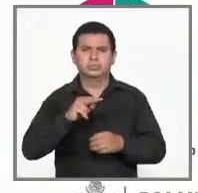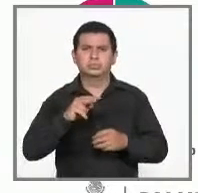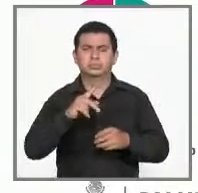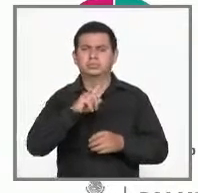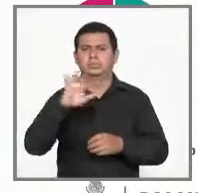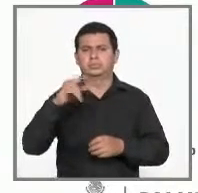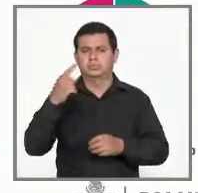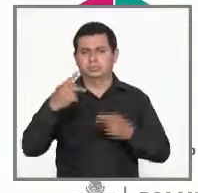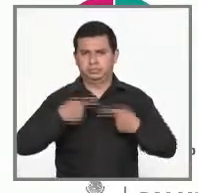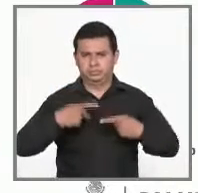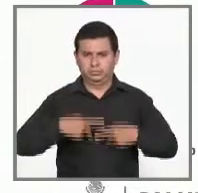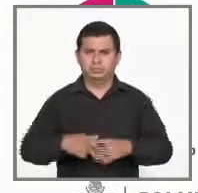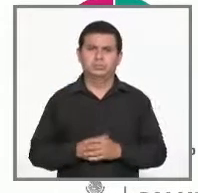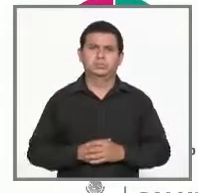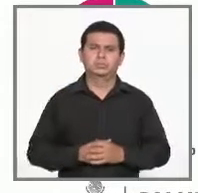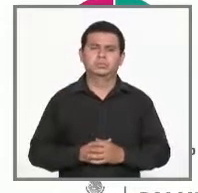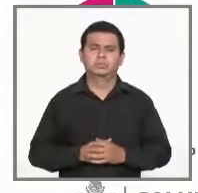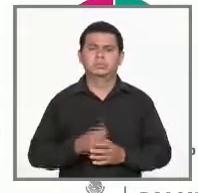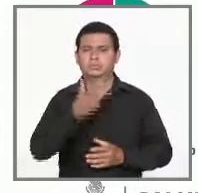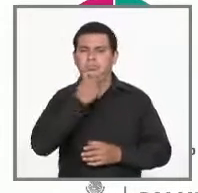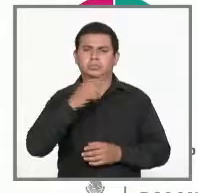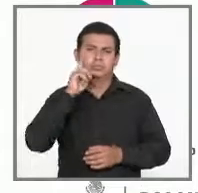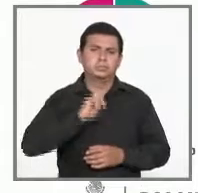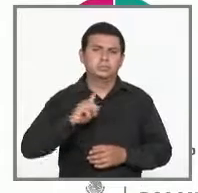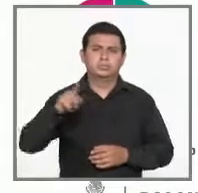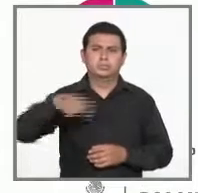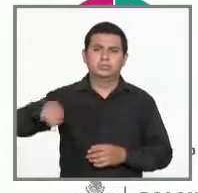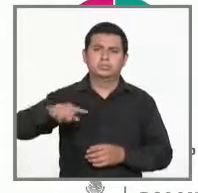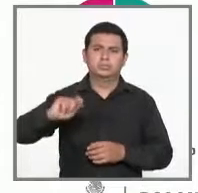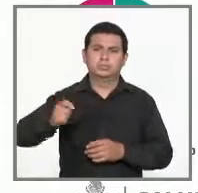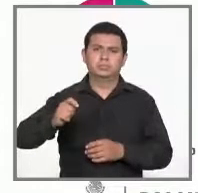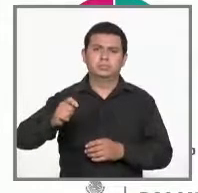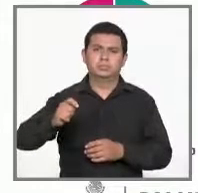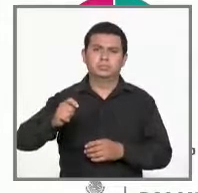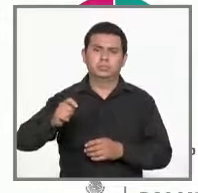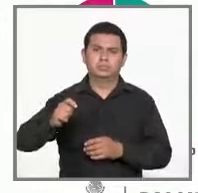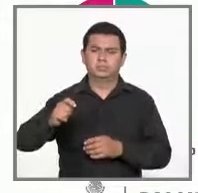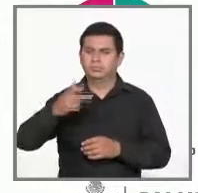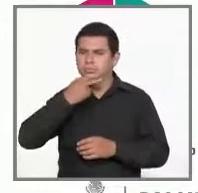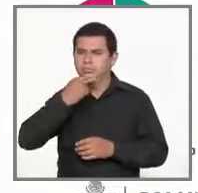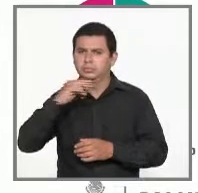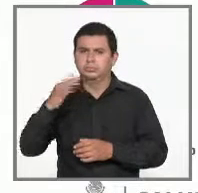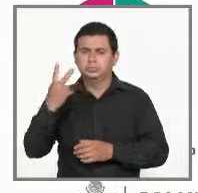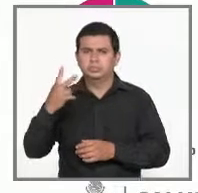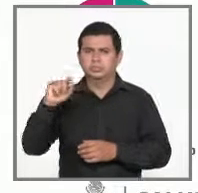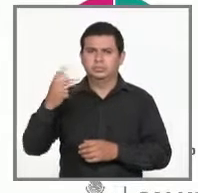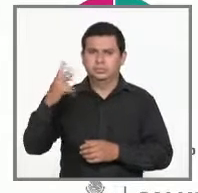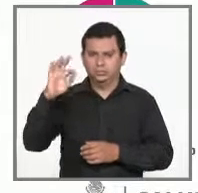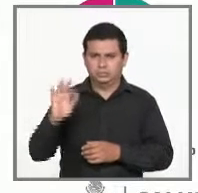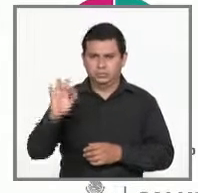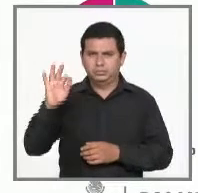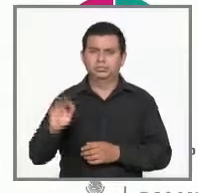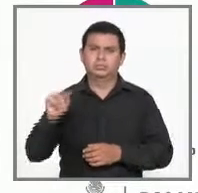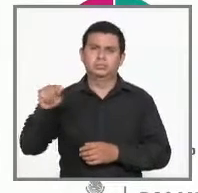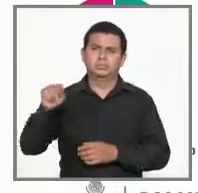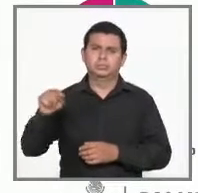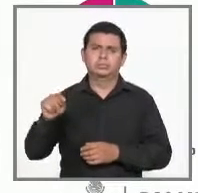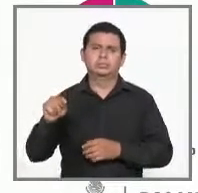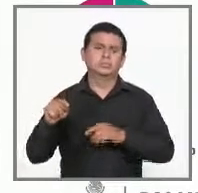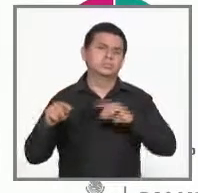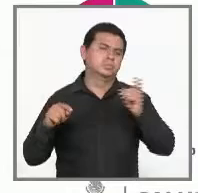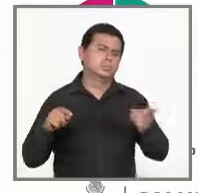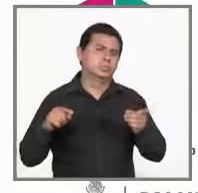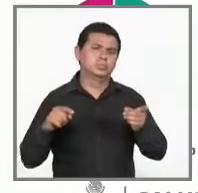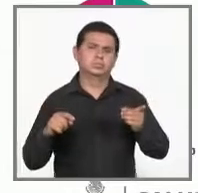151 casos por sexo sigue siendo más sobresaliente en los hombres con un 50 y 2.8 por ciento sobre el